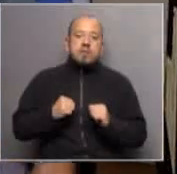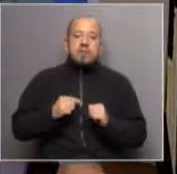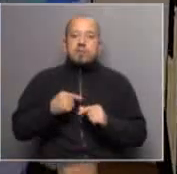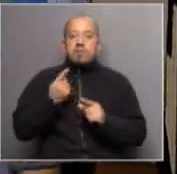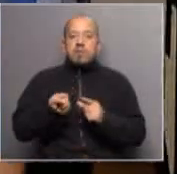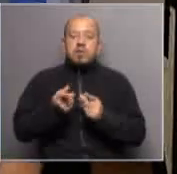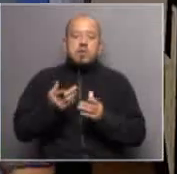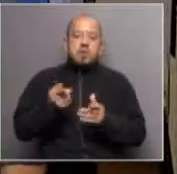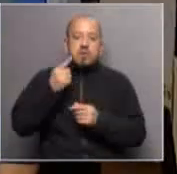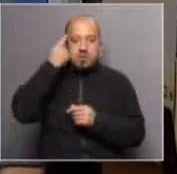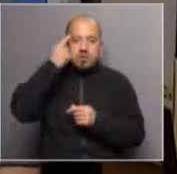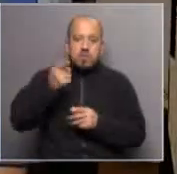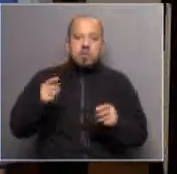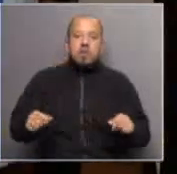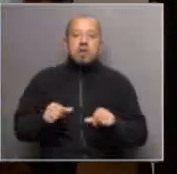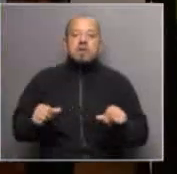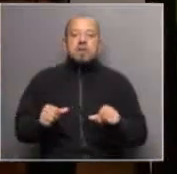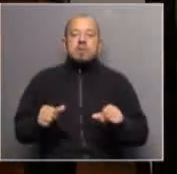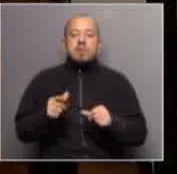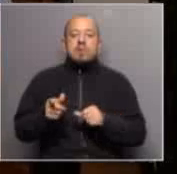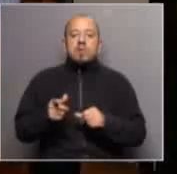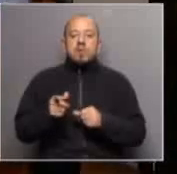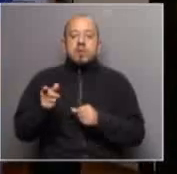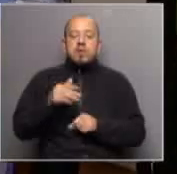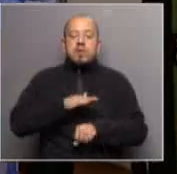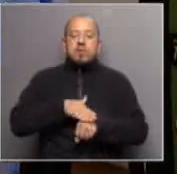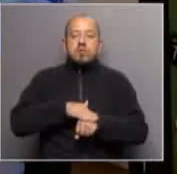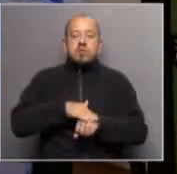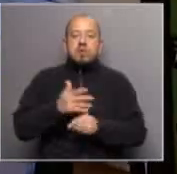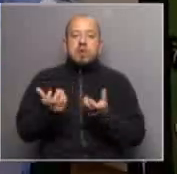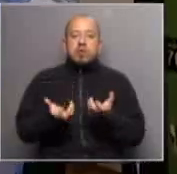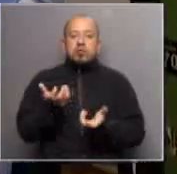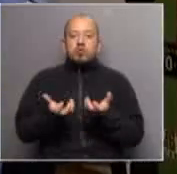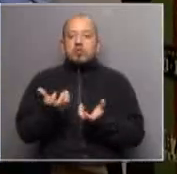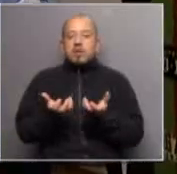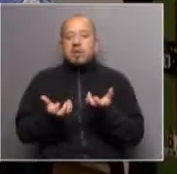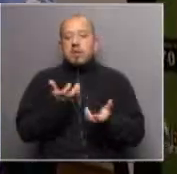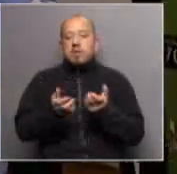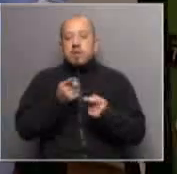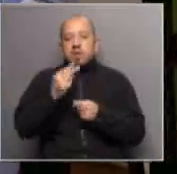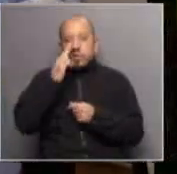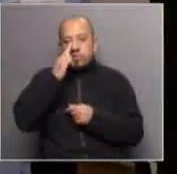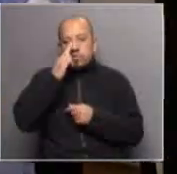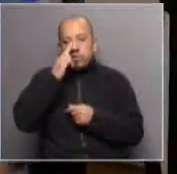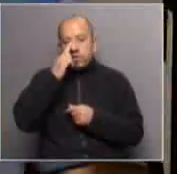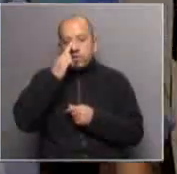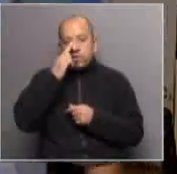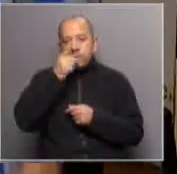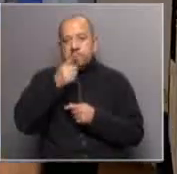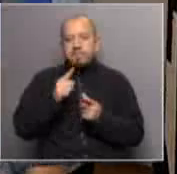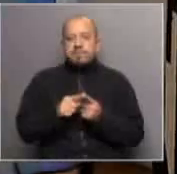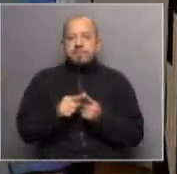dijimos, bueno, ¿qué hacemos? El encargado de la cocina era un panadero, es un panadero, sigue siendo el